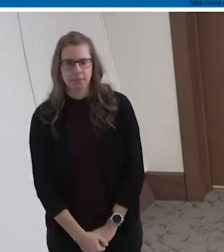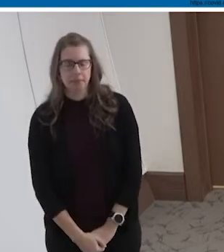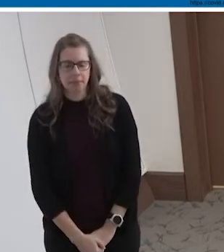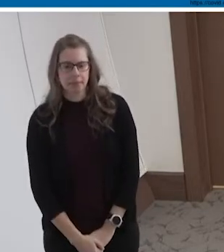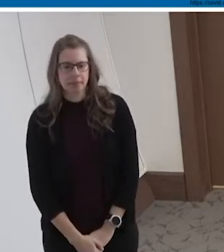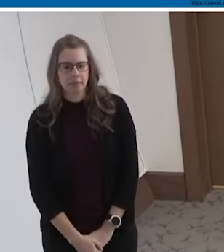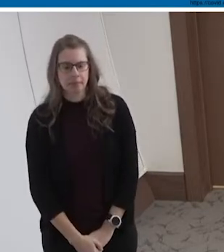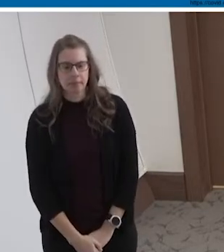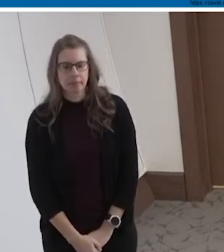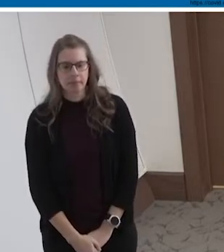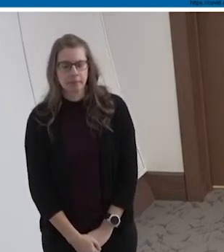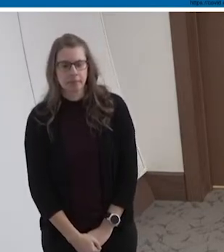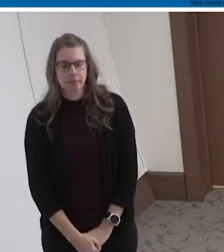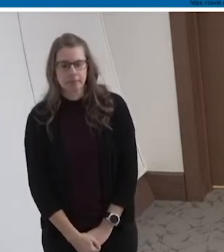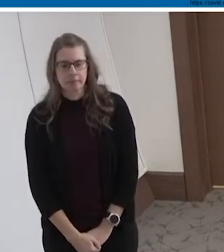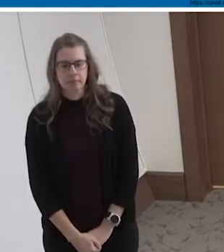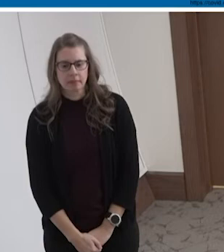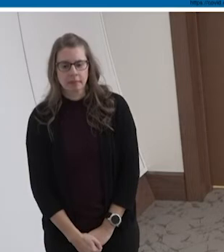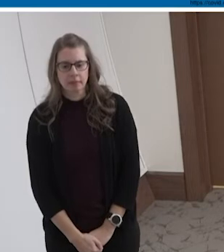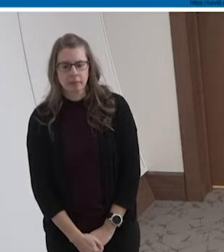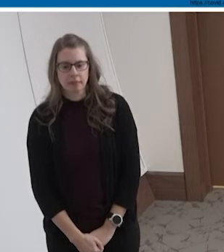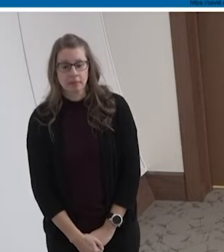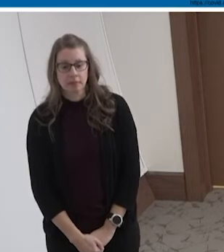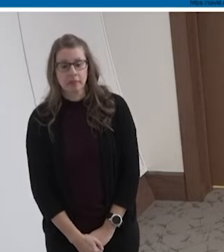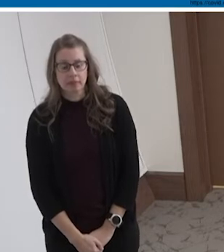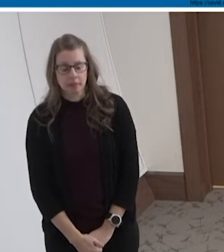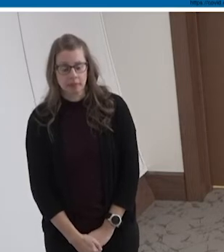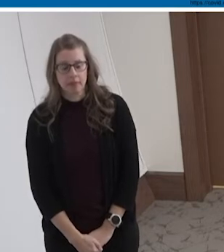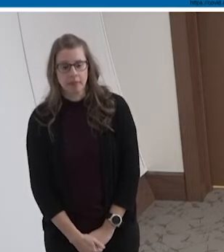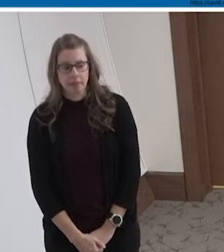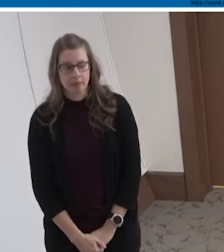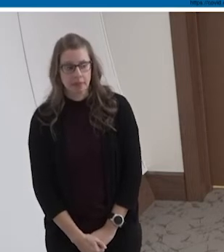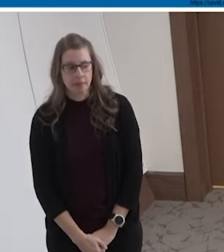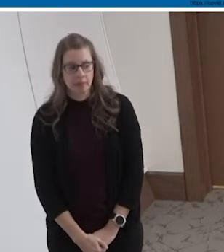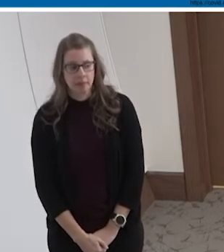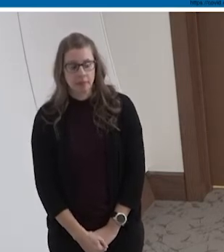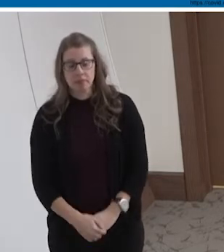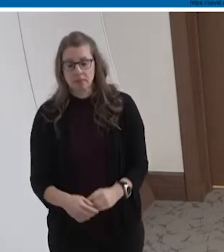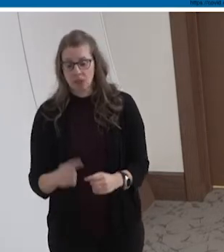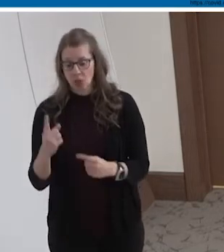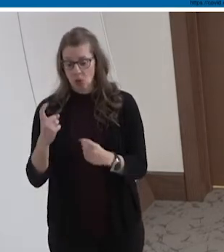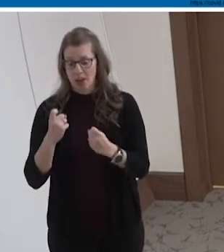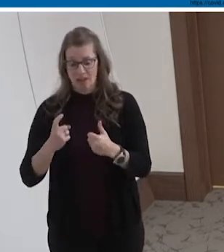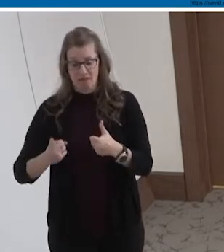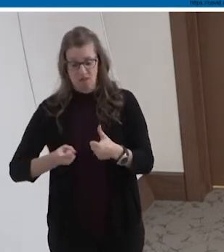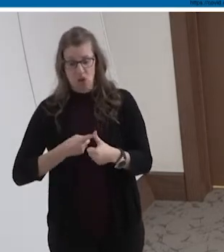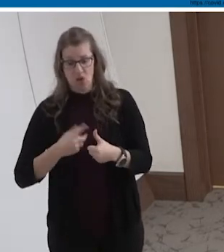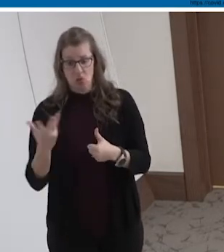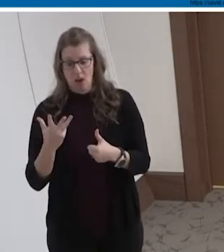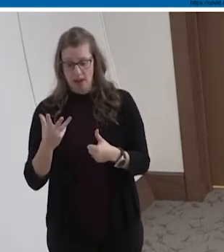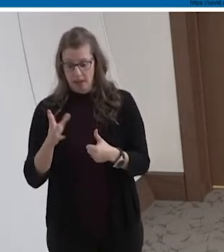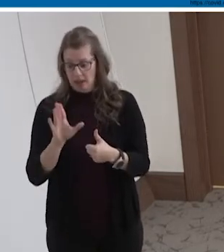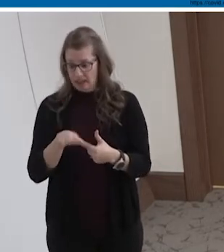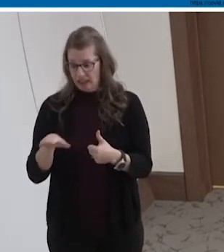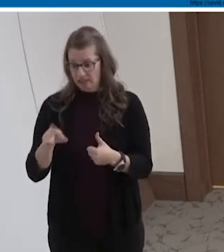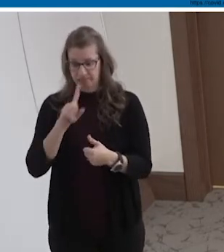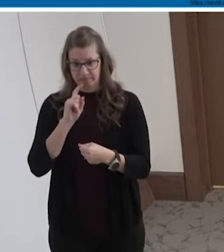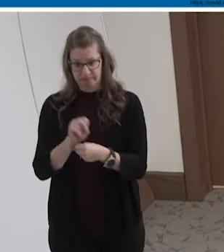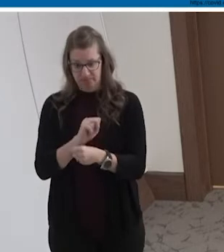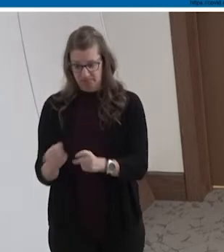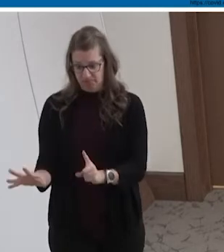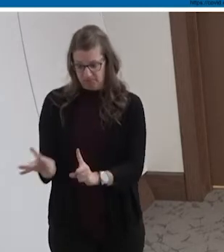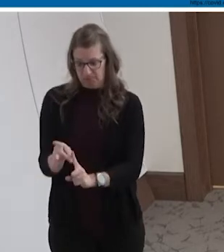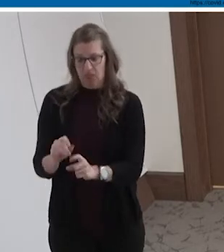preguntas que recibimos frecuentemente. So the first question is, do kids really get